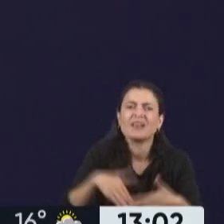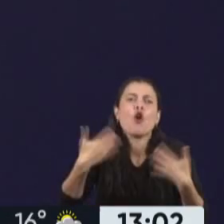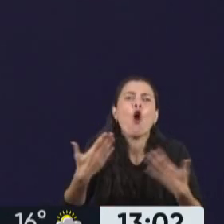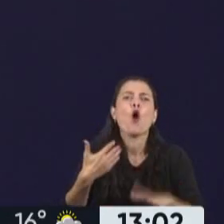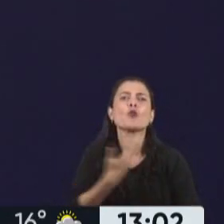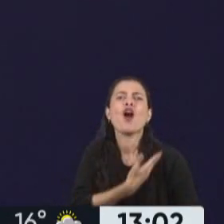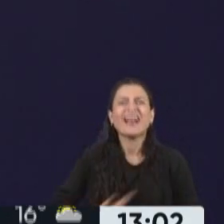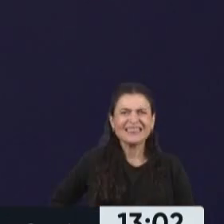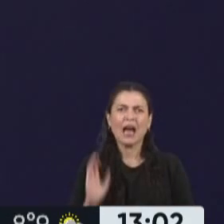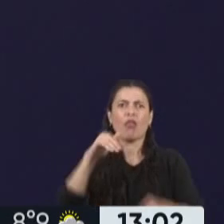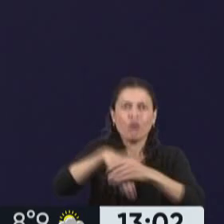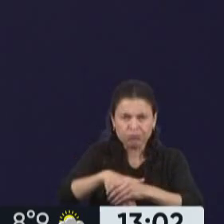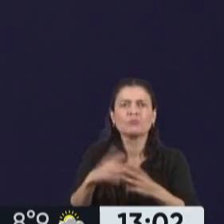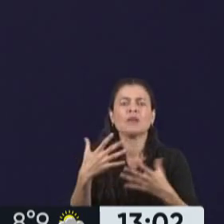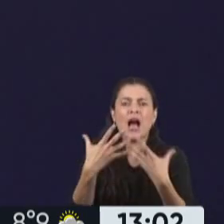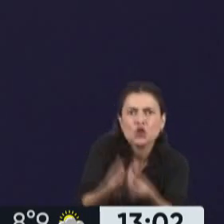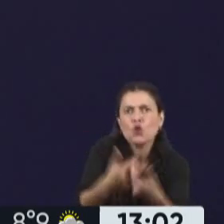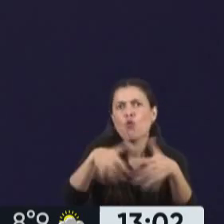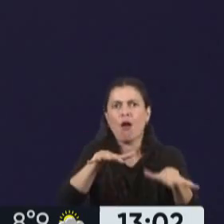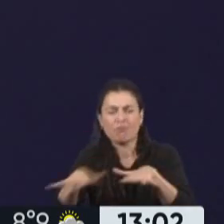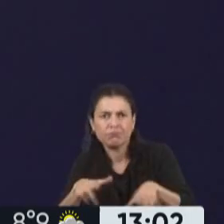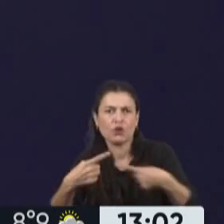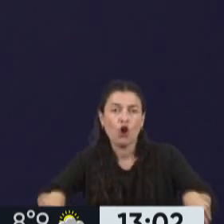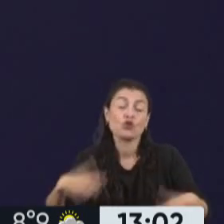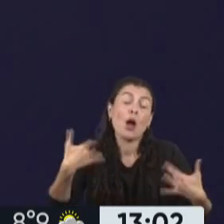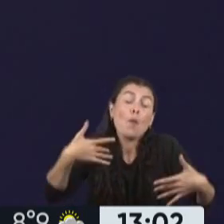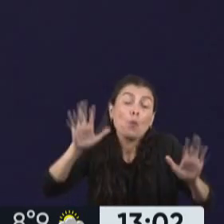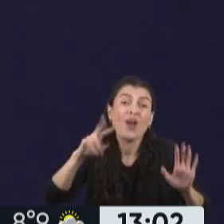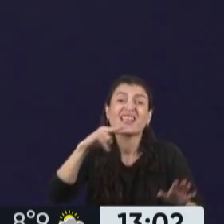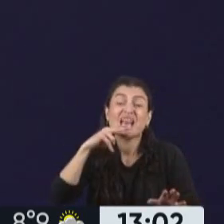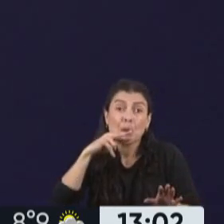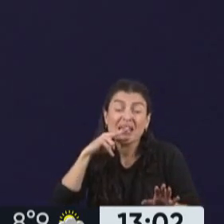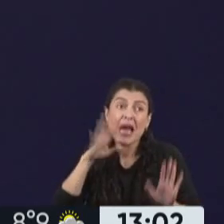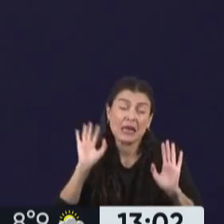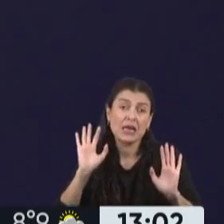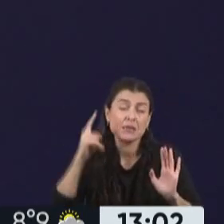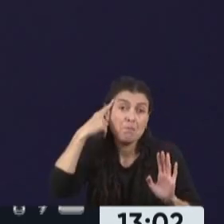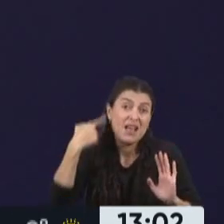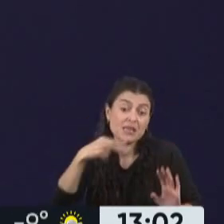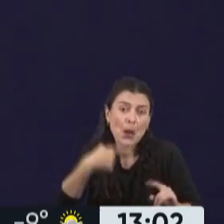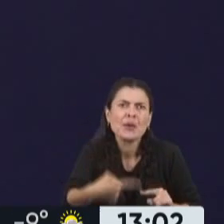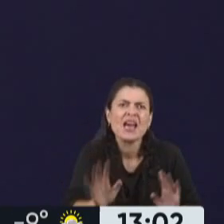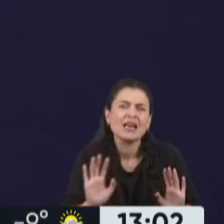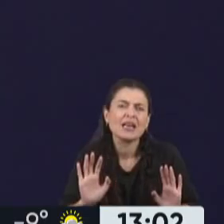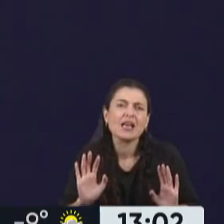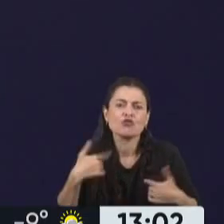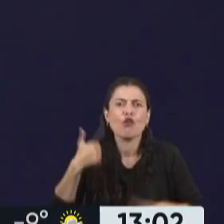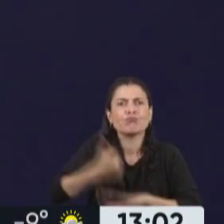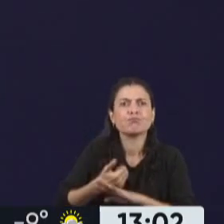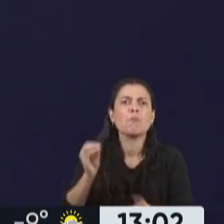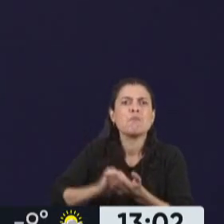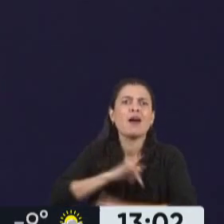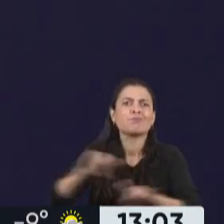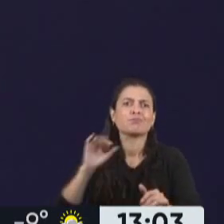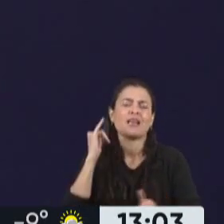que tal vez el viernes, ojalá antes, pero tal vez el viernes pueda darte